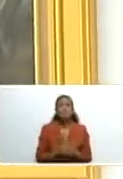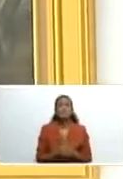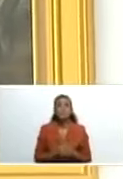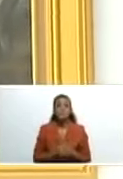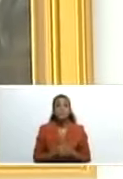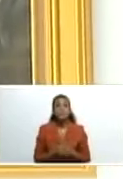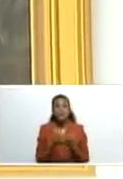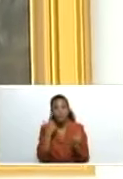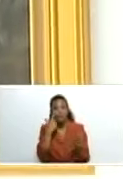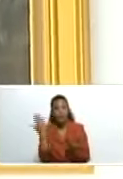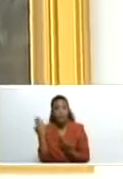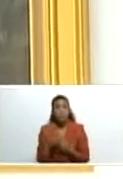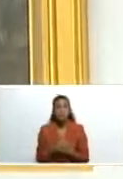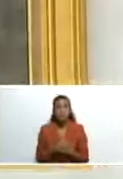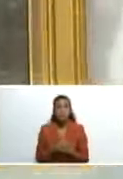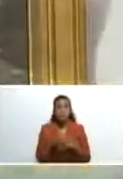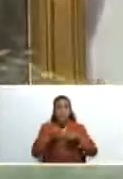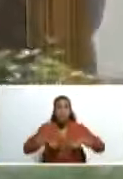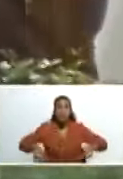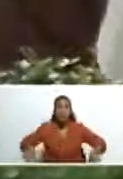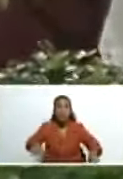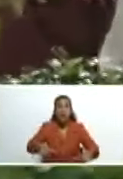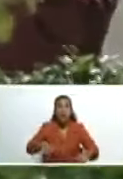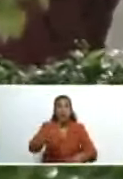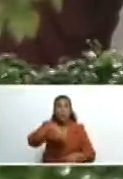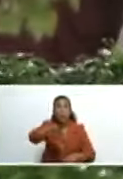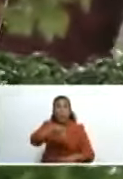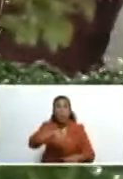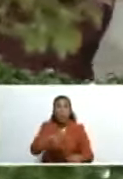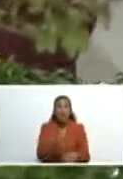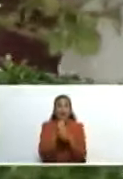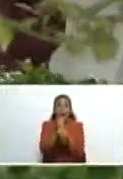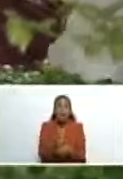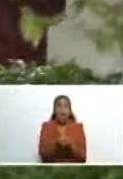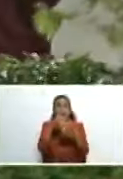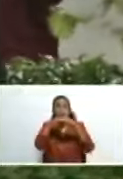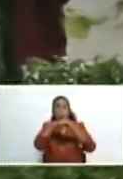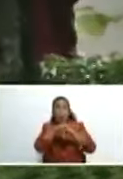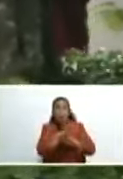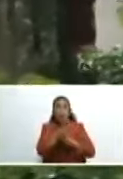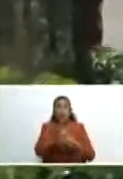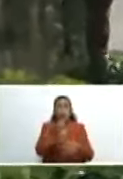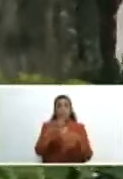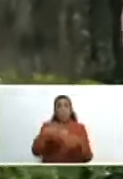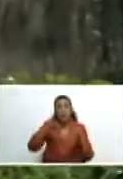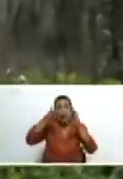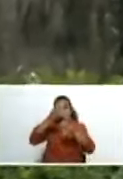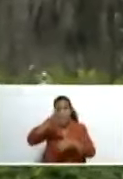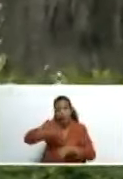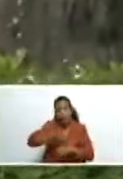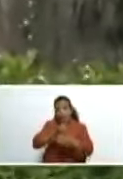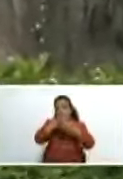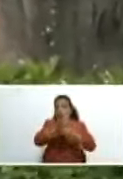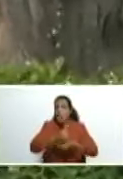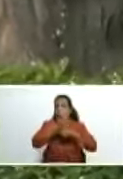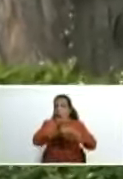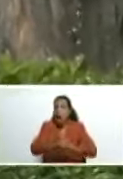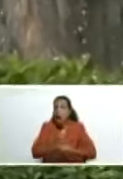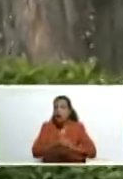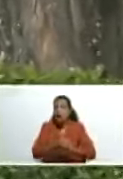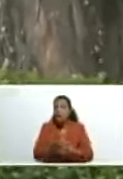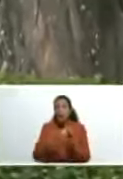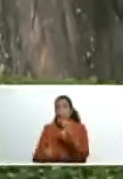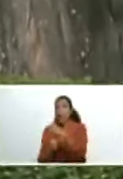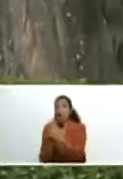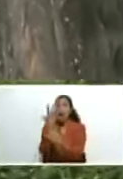Ve hablando aquí. Esta es la caballeriza. Aparte de la caballeriza, un árbol bien antiguo, ¿verdad? El cedro. El